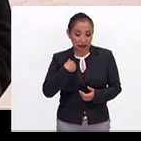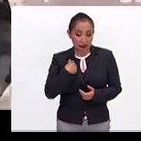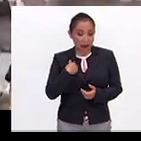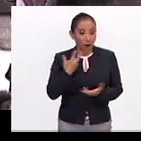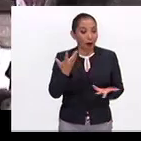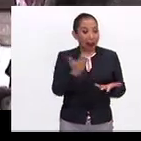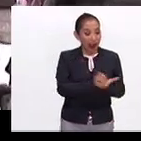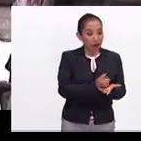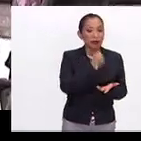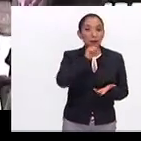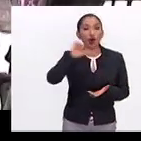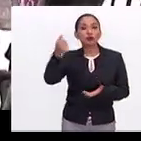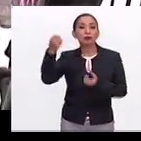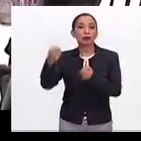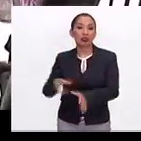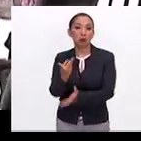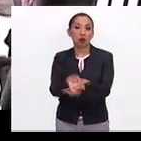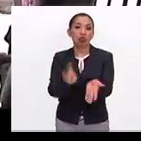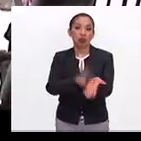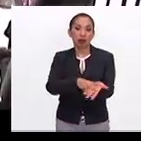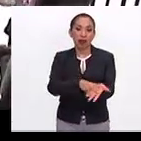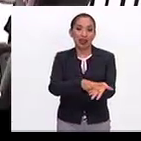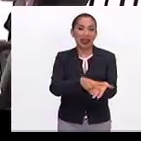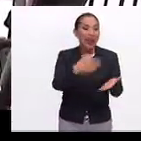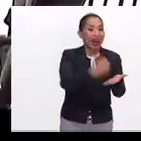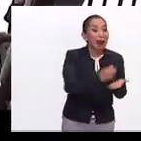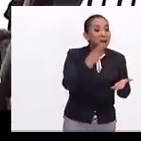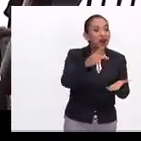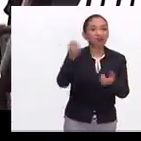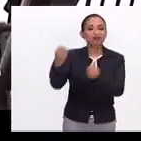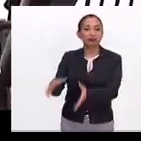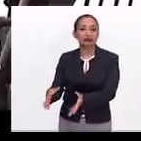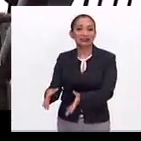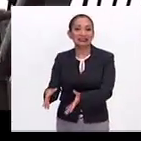Sí, si gano algo, siempre pierdo algo.